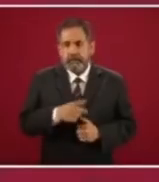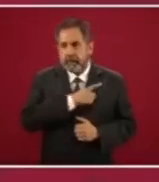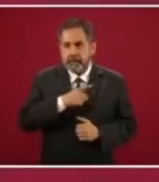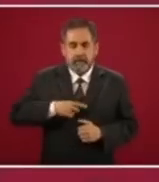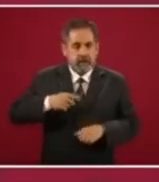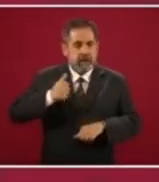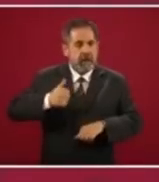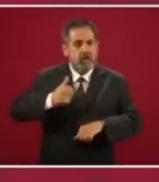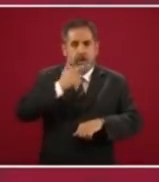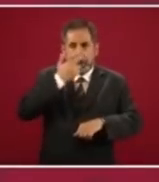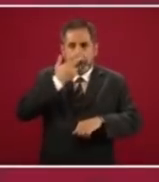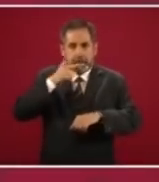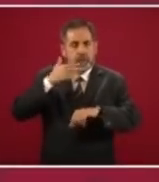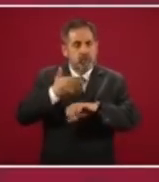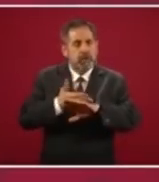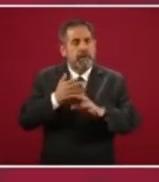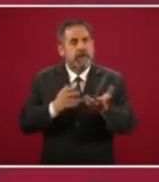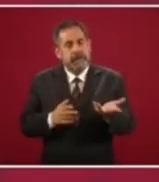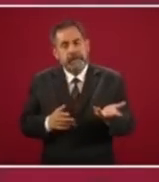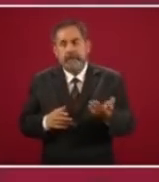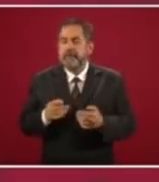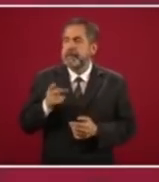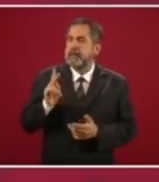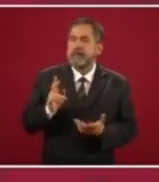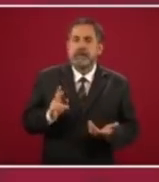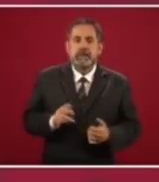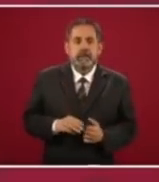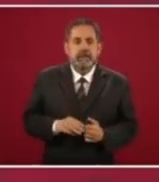responsables. Pero